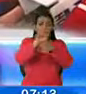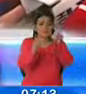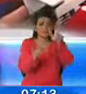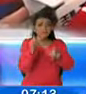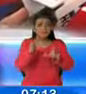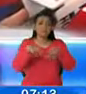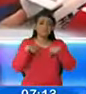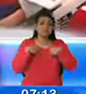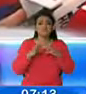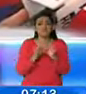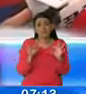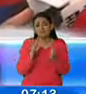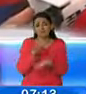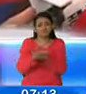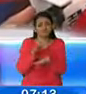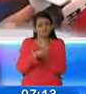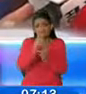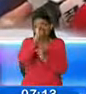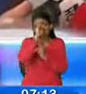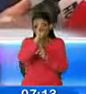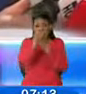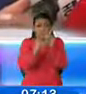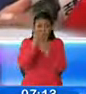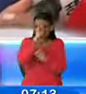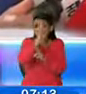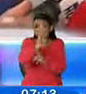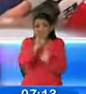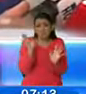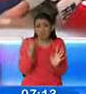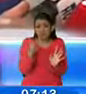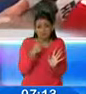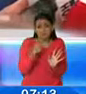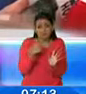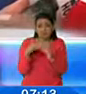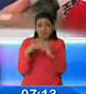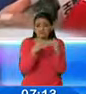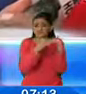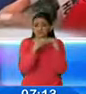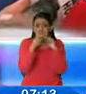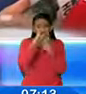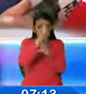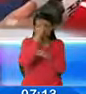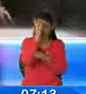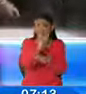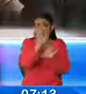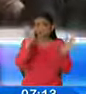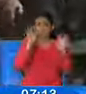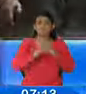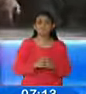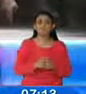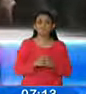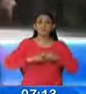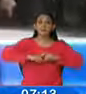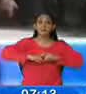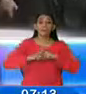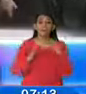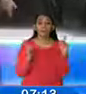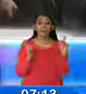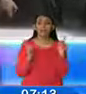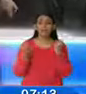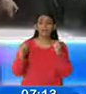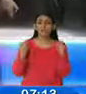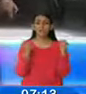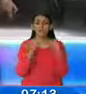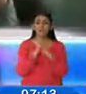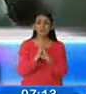la ha tomado, el soberano ha decidido así, nosotros somos demócratas y respetamos esa decisión. Pero también fue grande la expectativa de